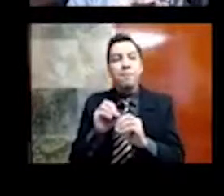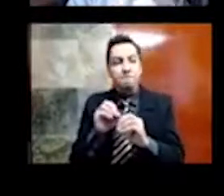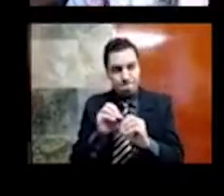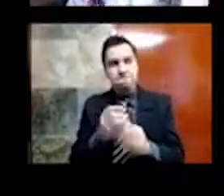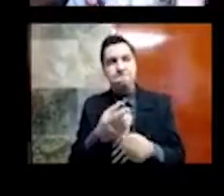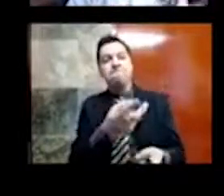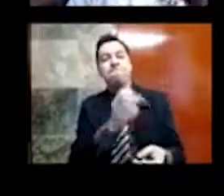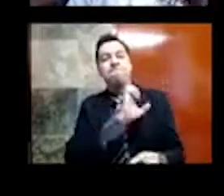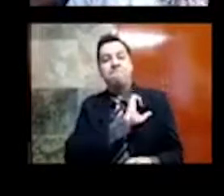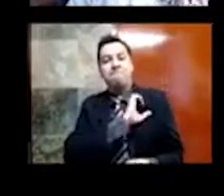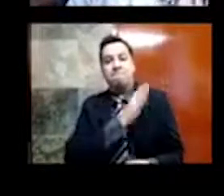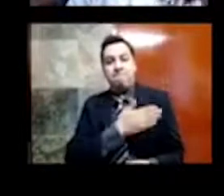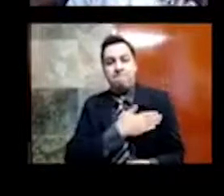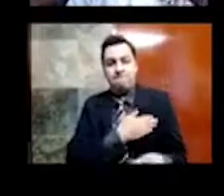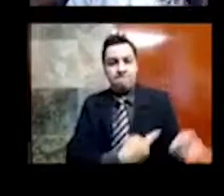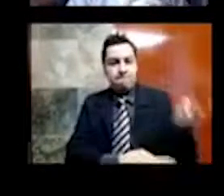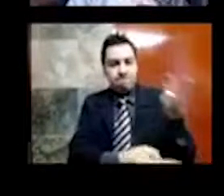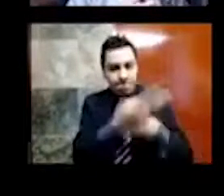que habían hecho zanjas